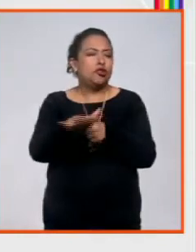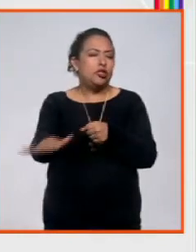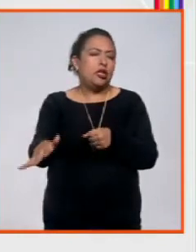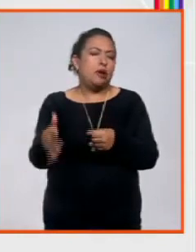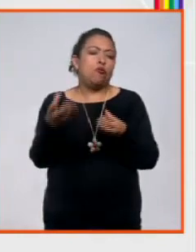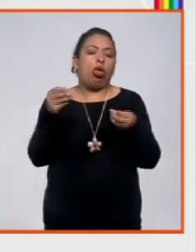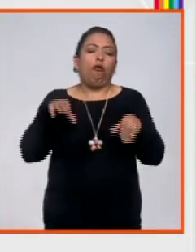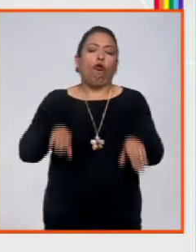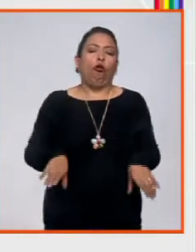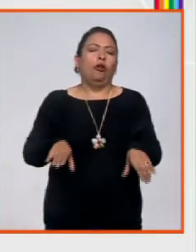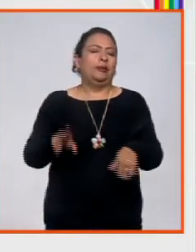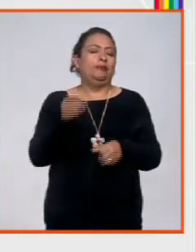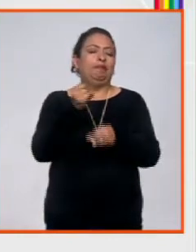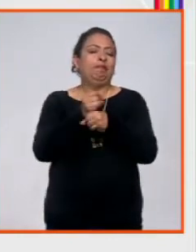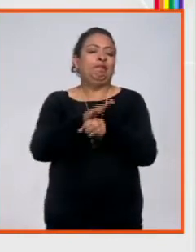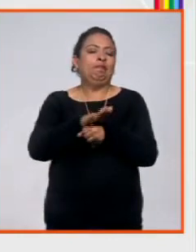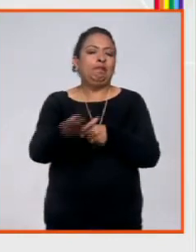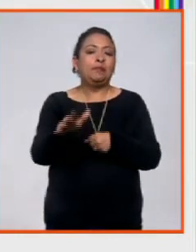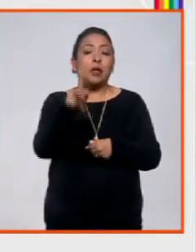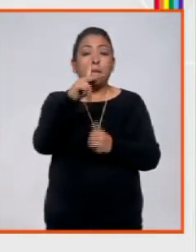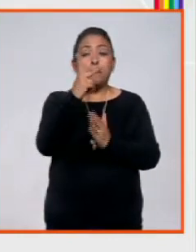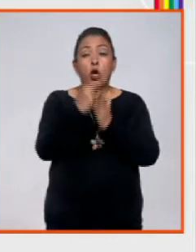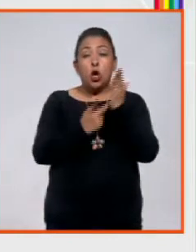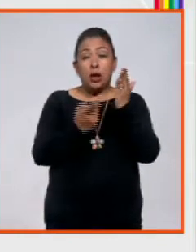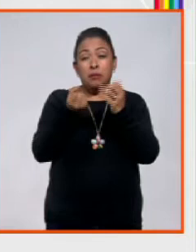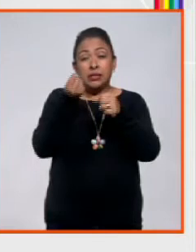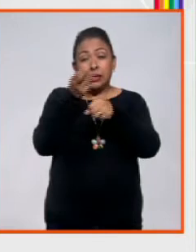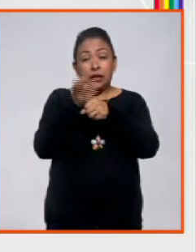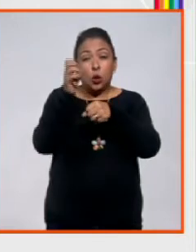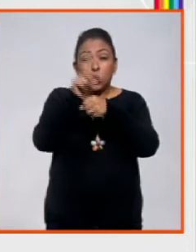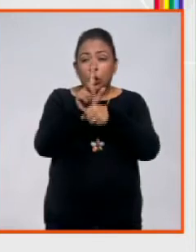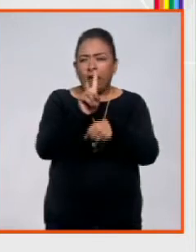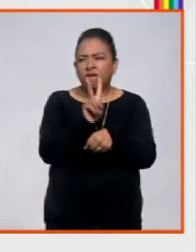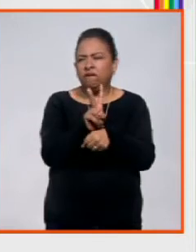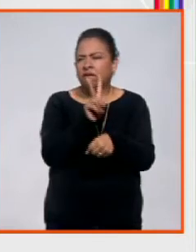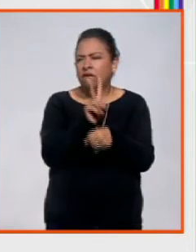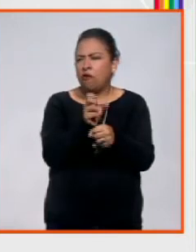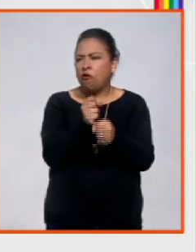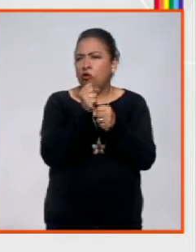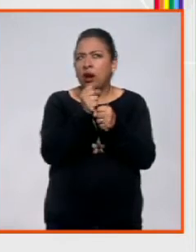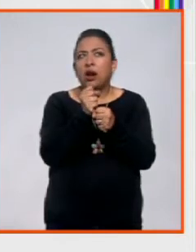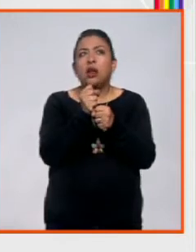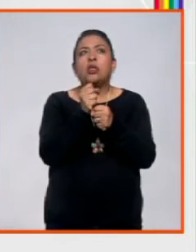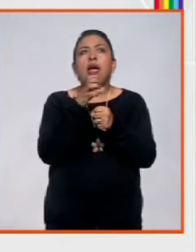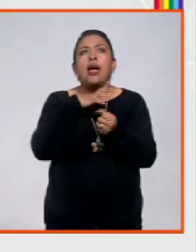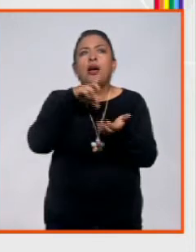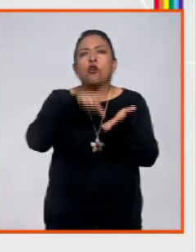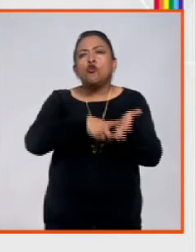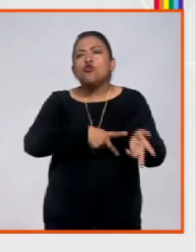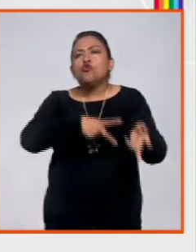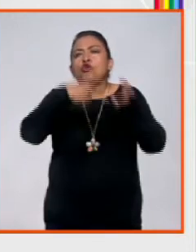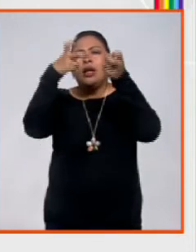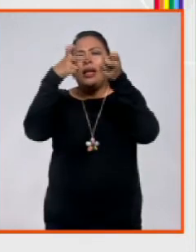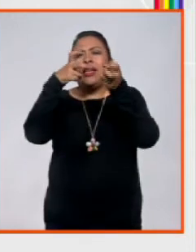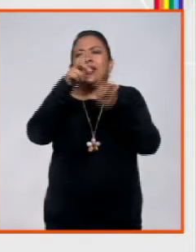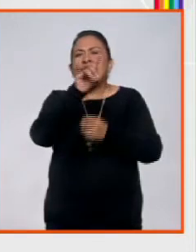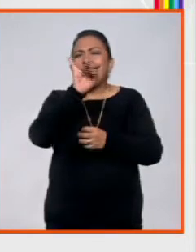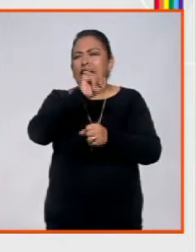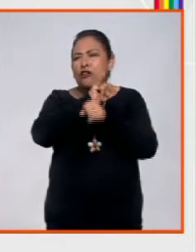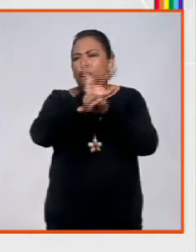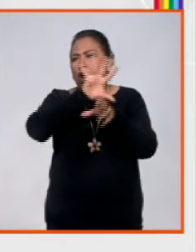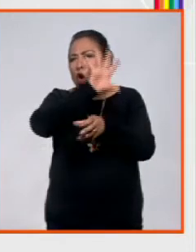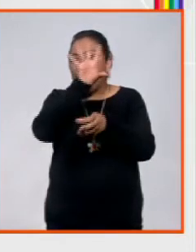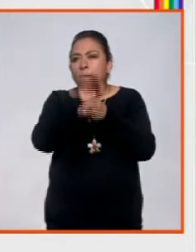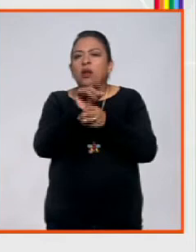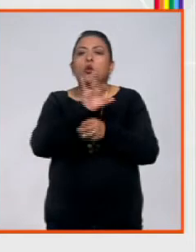es uno de los programas de la secretaría de cultura más vigilados desde que todo lo tenemos en una plataforma digital todo eso es